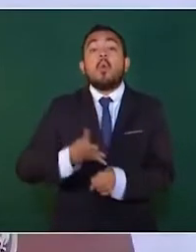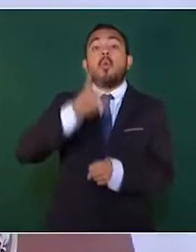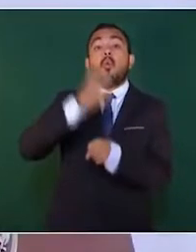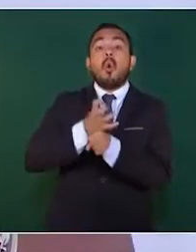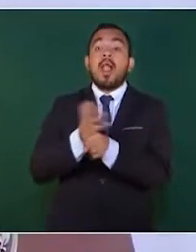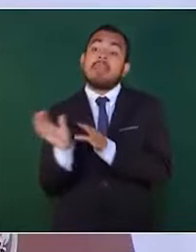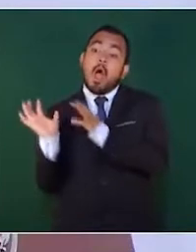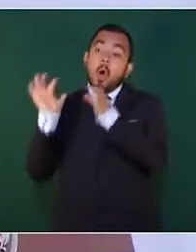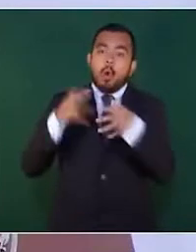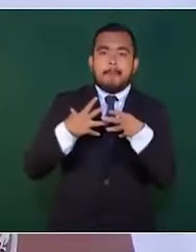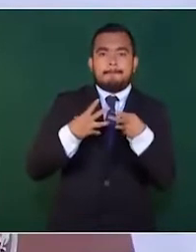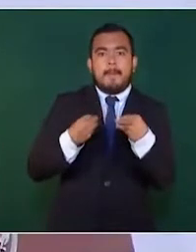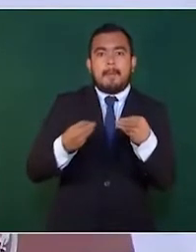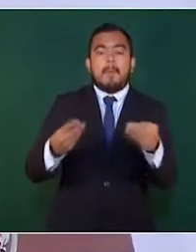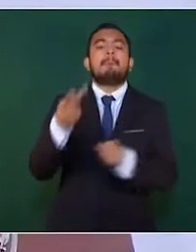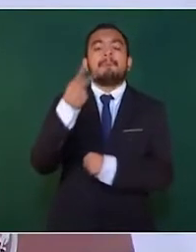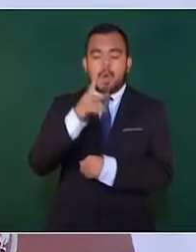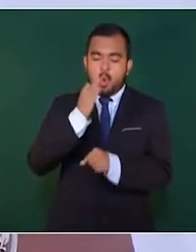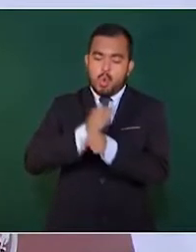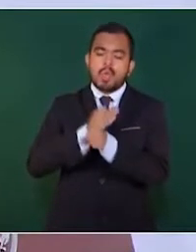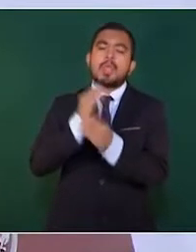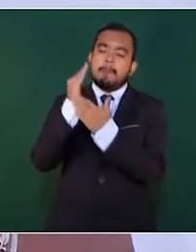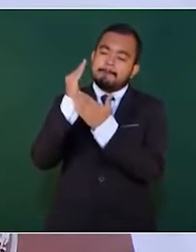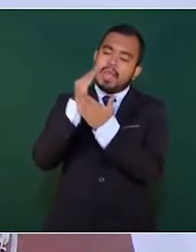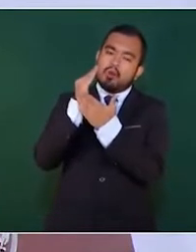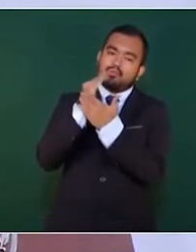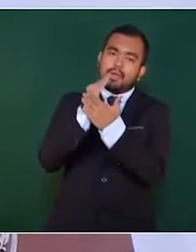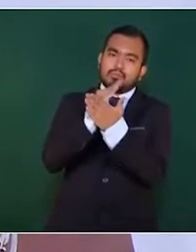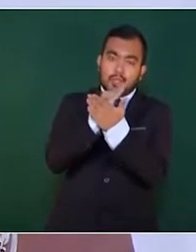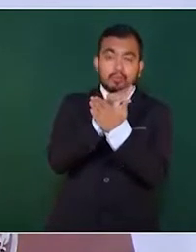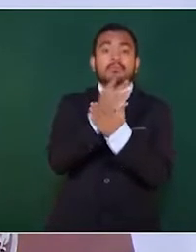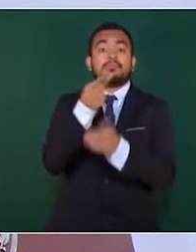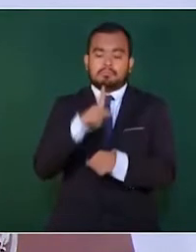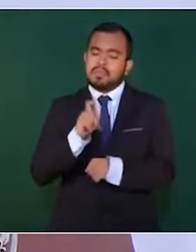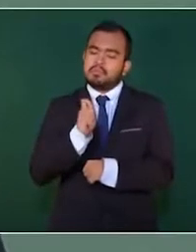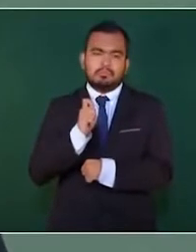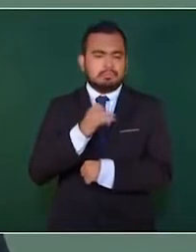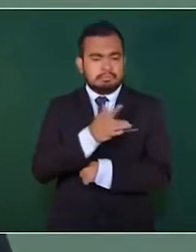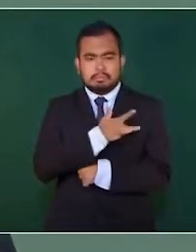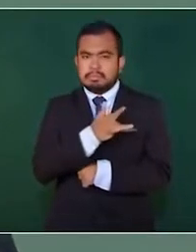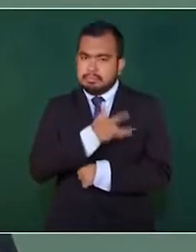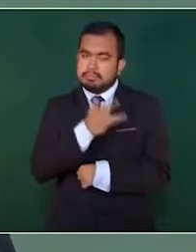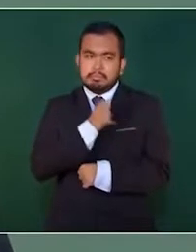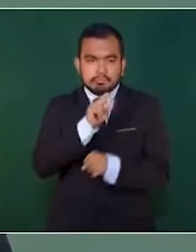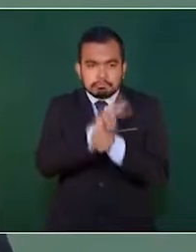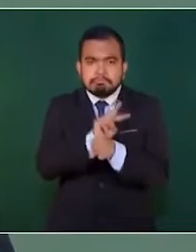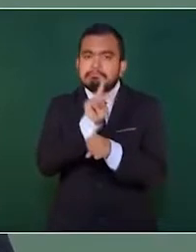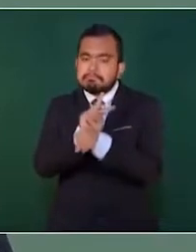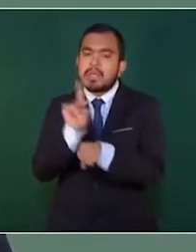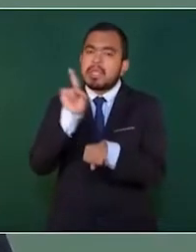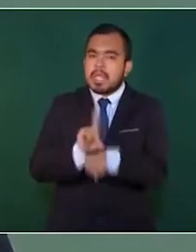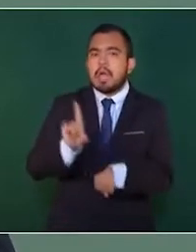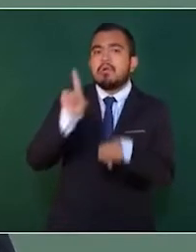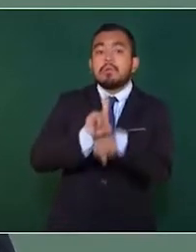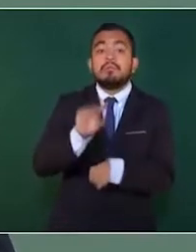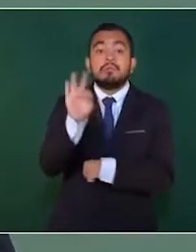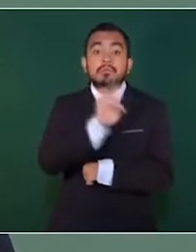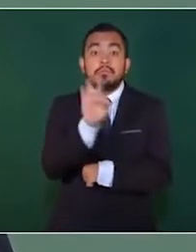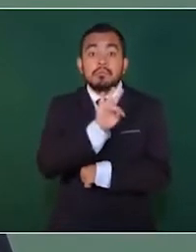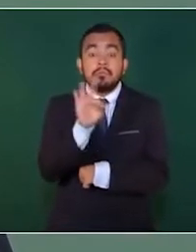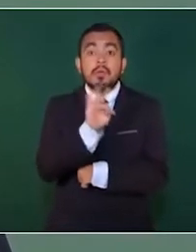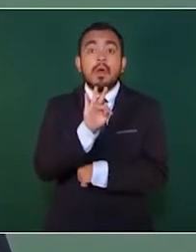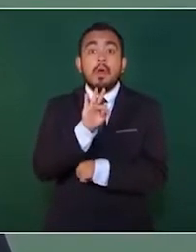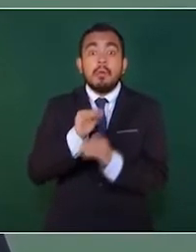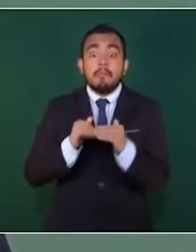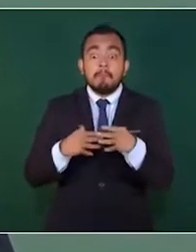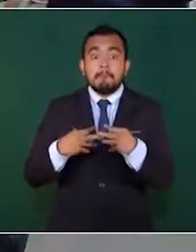descenso y desde luego estaremos expectantes y vigilando todos los días el acontecer. Si hubiera algún cambio en esta tendencia, lo